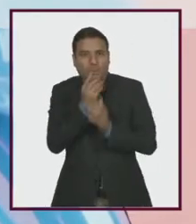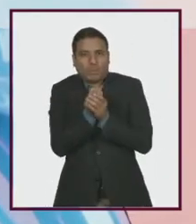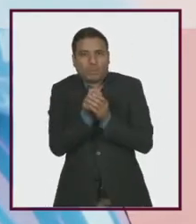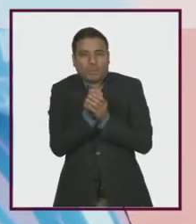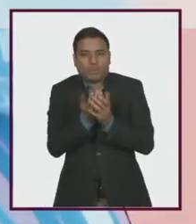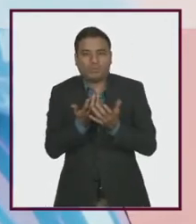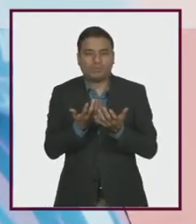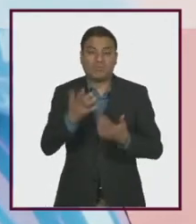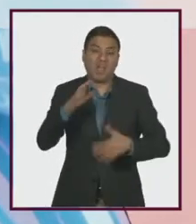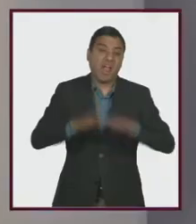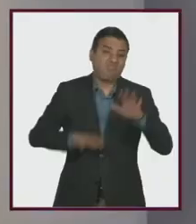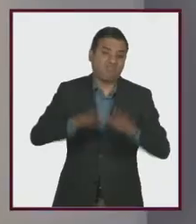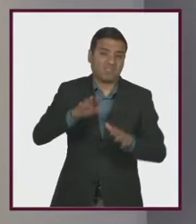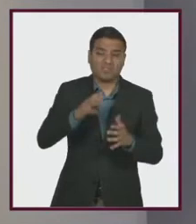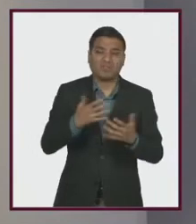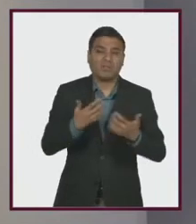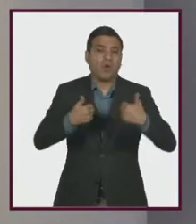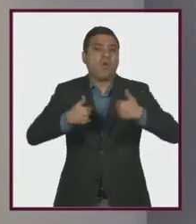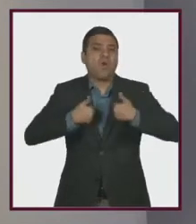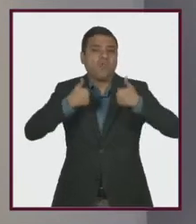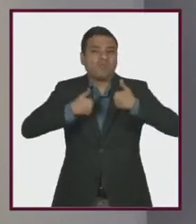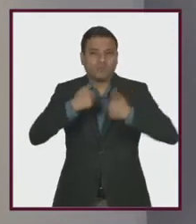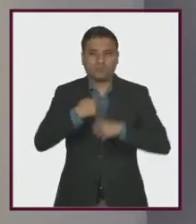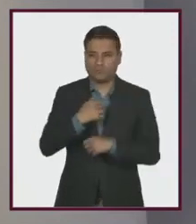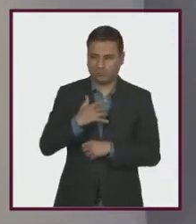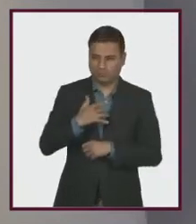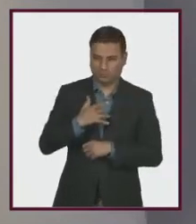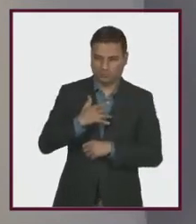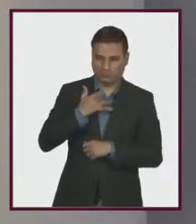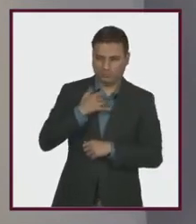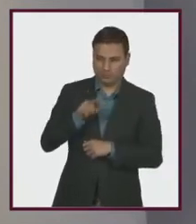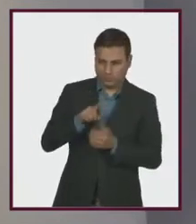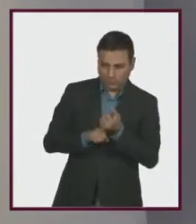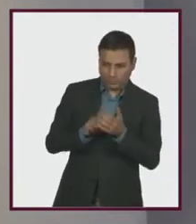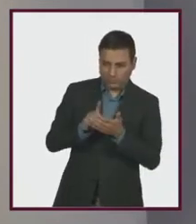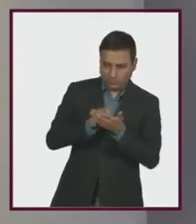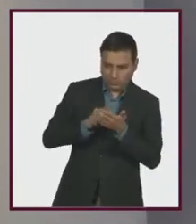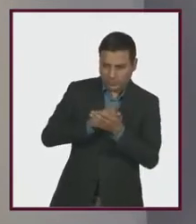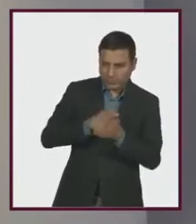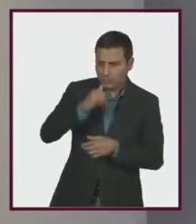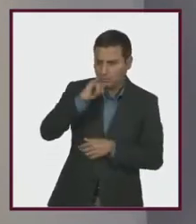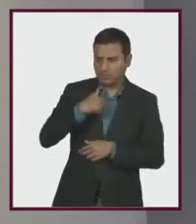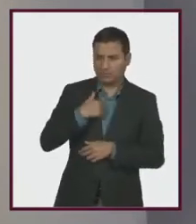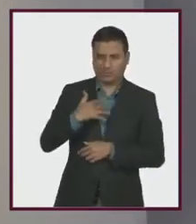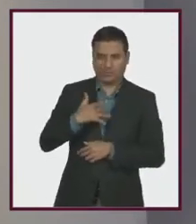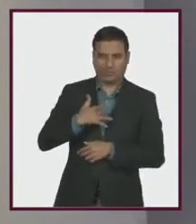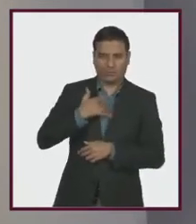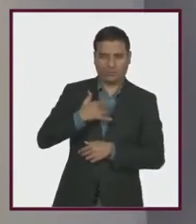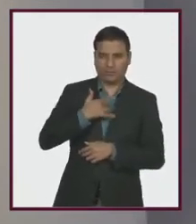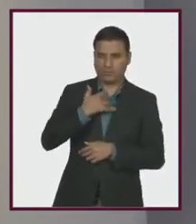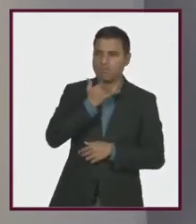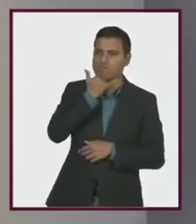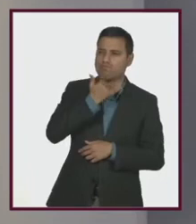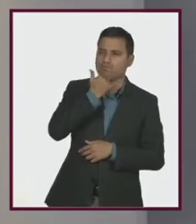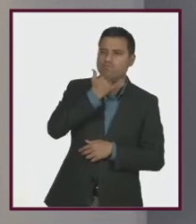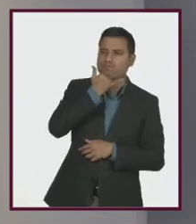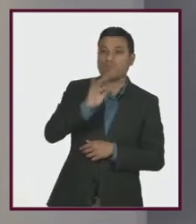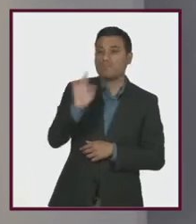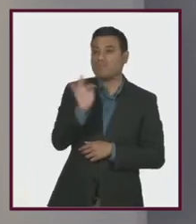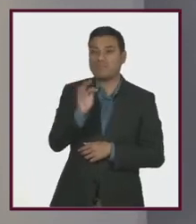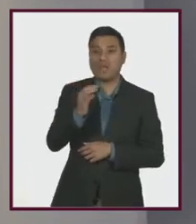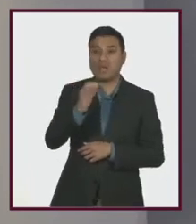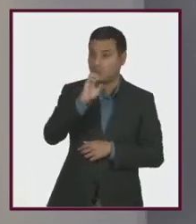tener algunos o podemos sospechar de que ha estado consumiendo, ¿no? Cuestiones de bajo rendimiento escolar cuando era un